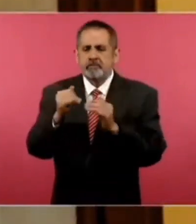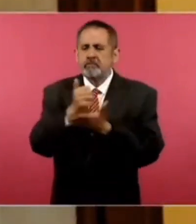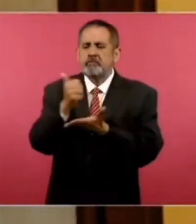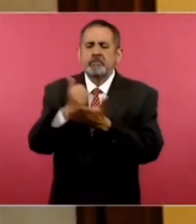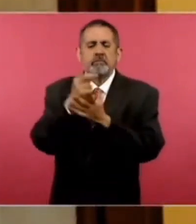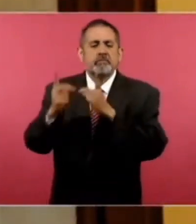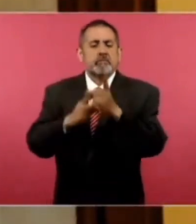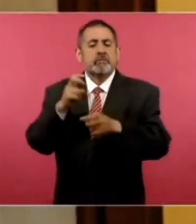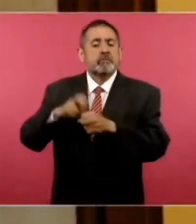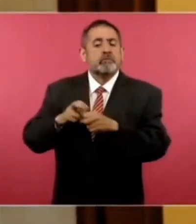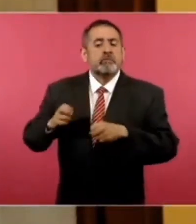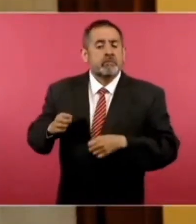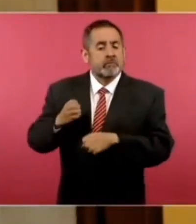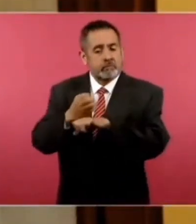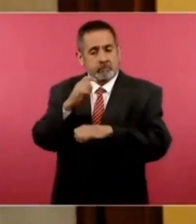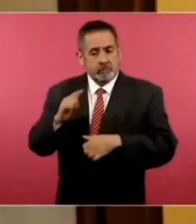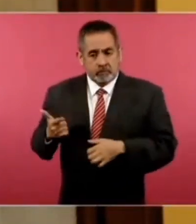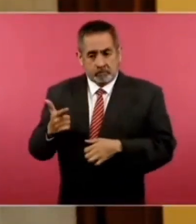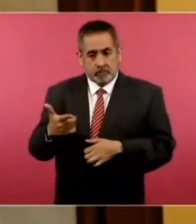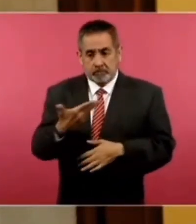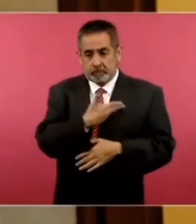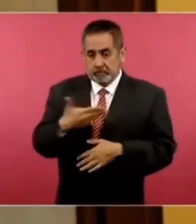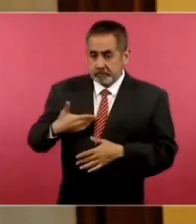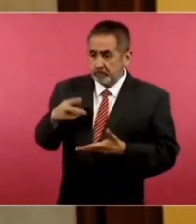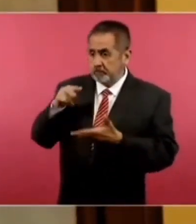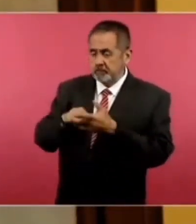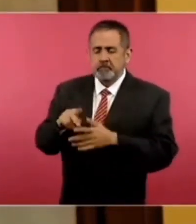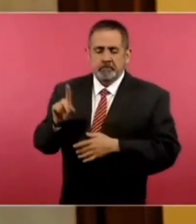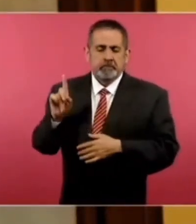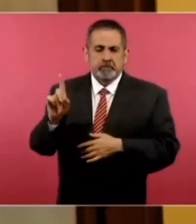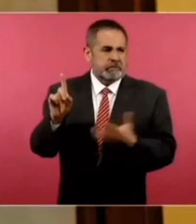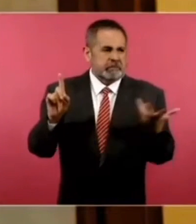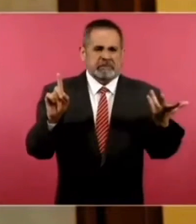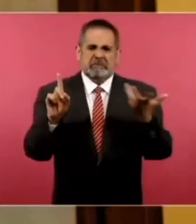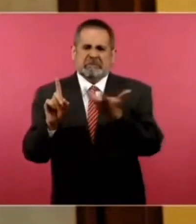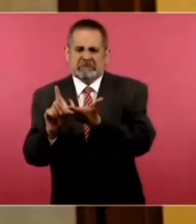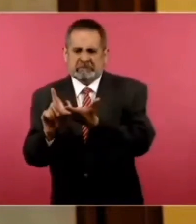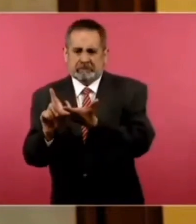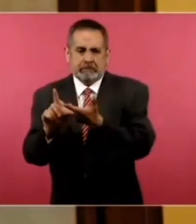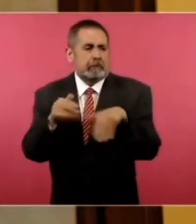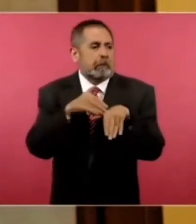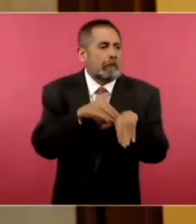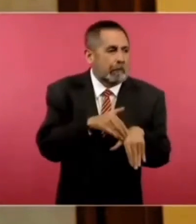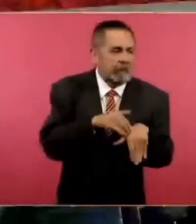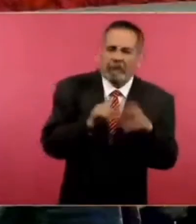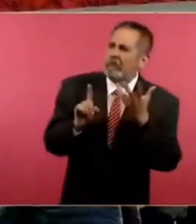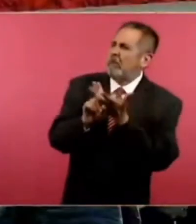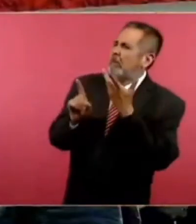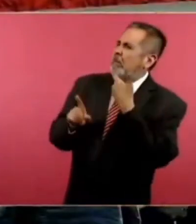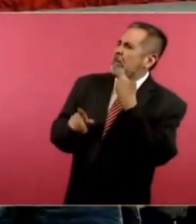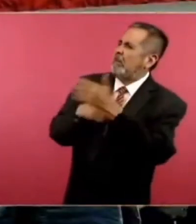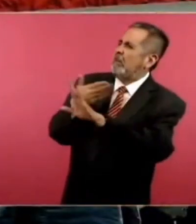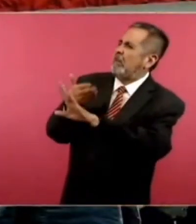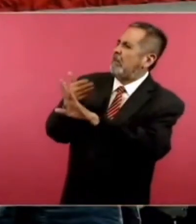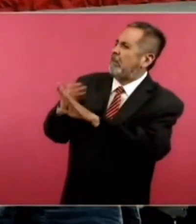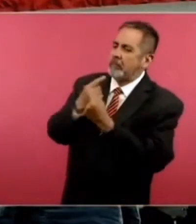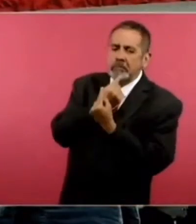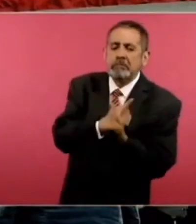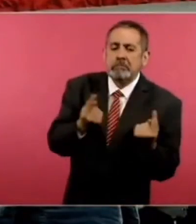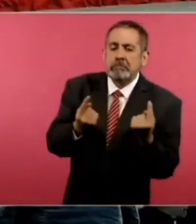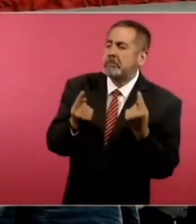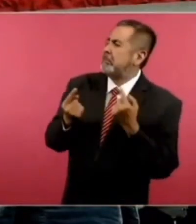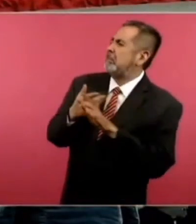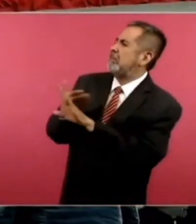de Guanajuato, el presidente se vio asediado por niños que obedecían consignas de críticos